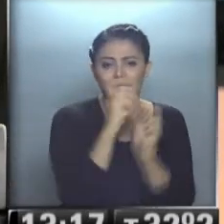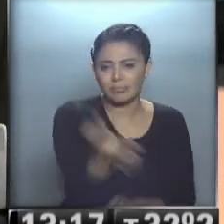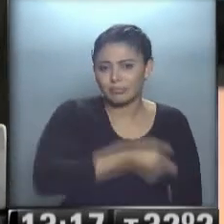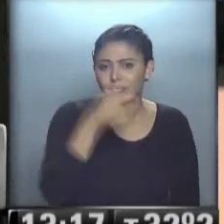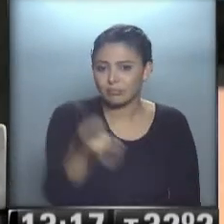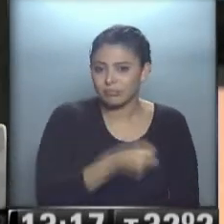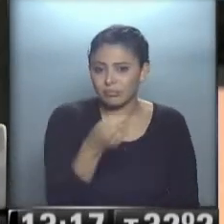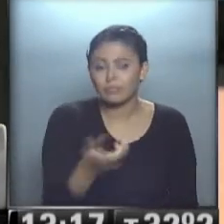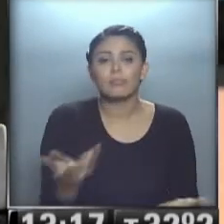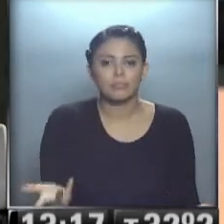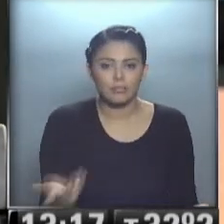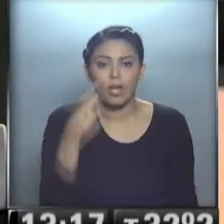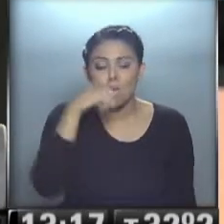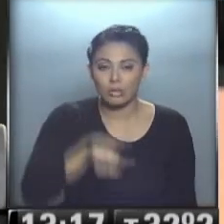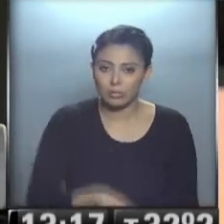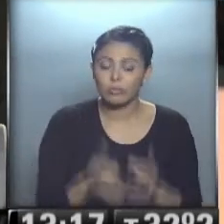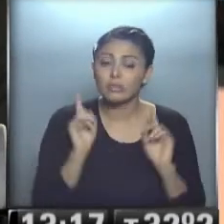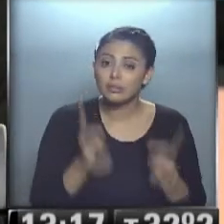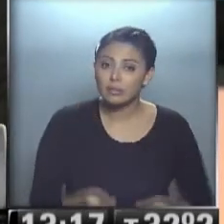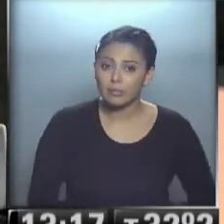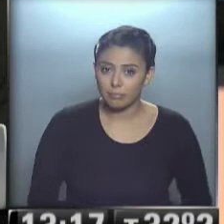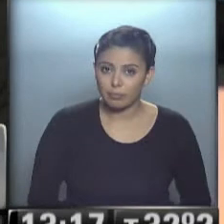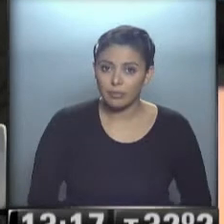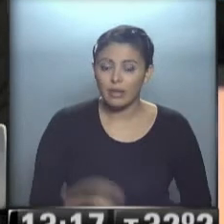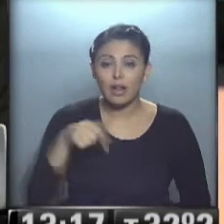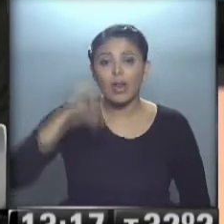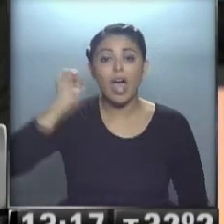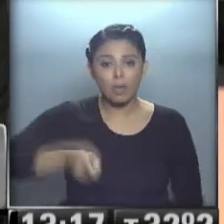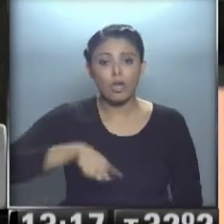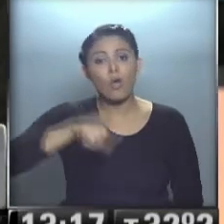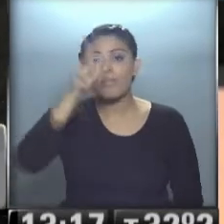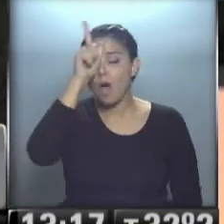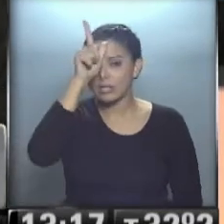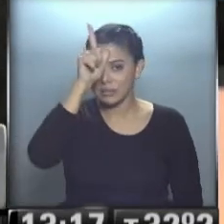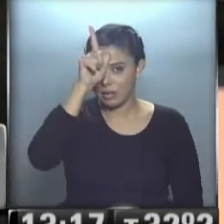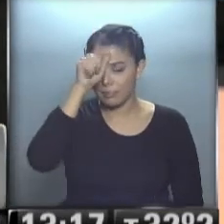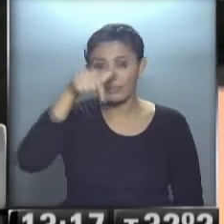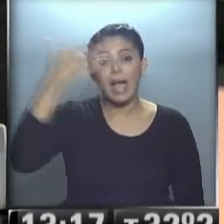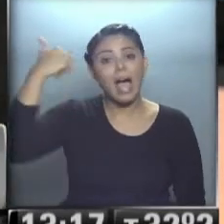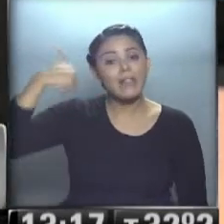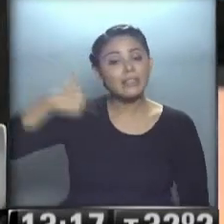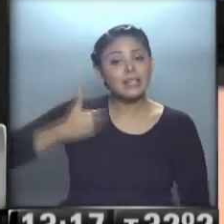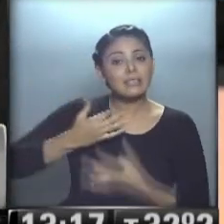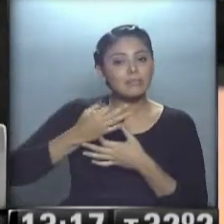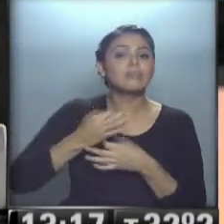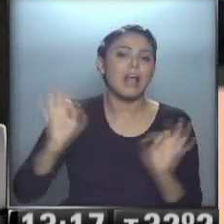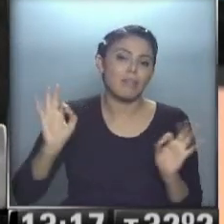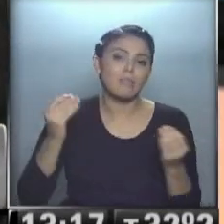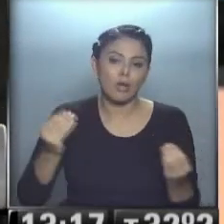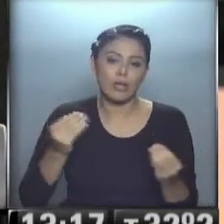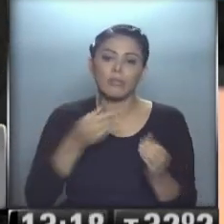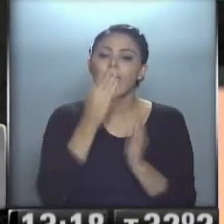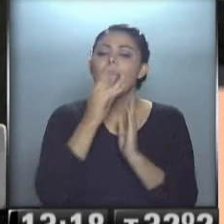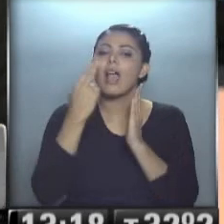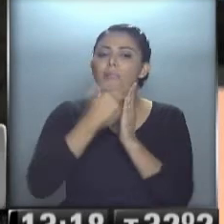en la víctima del delito por último también entró en la acusación un policía que había zafado básicamente porque le cambiaron la